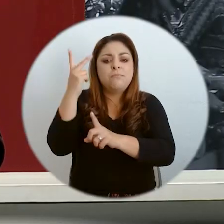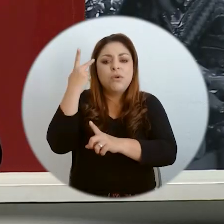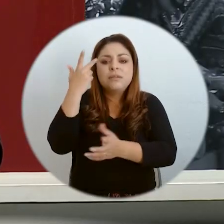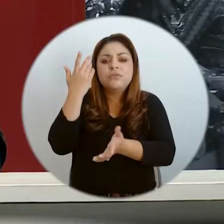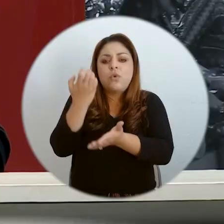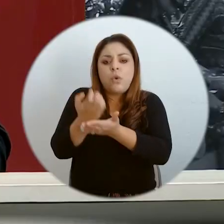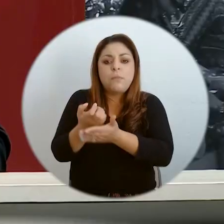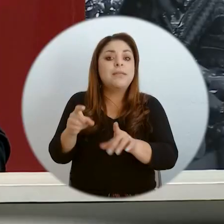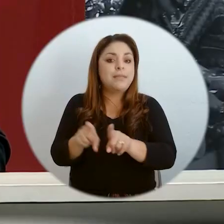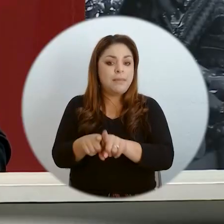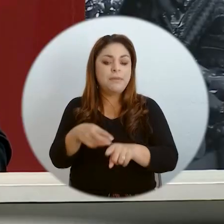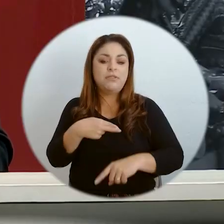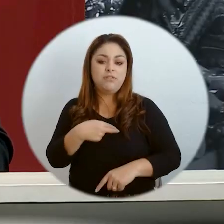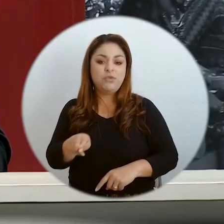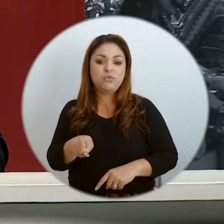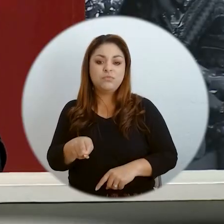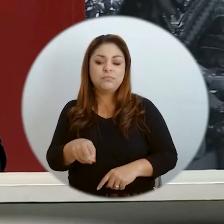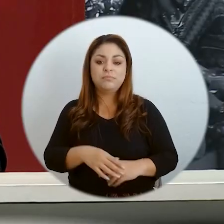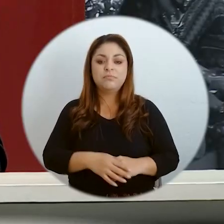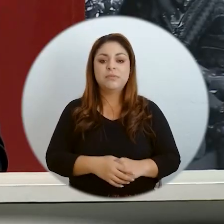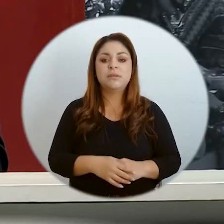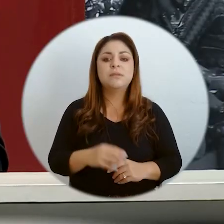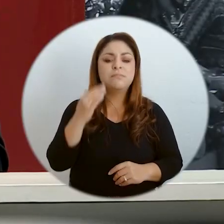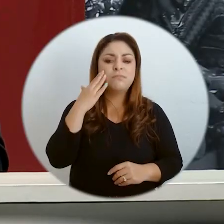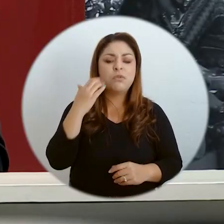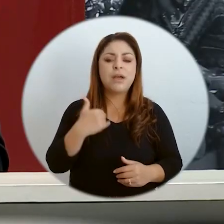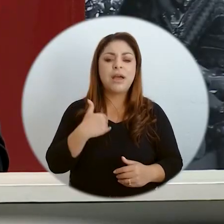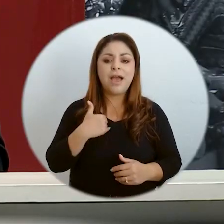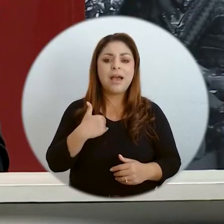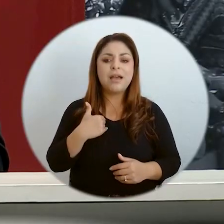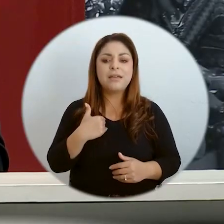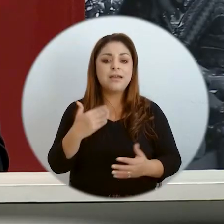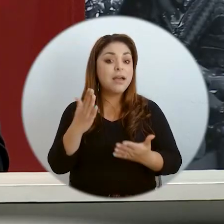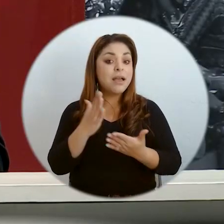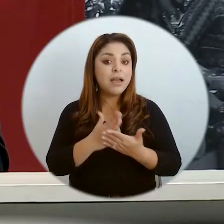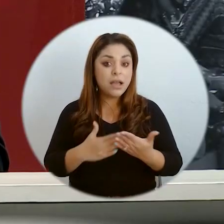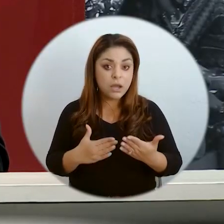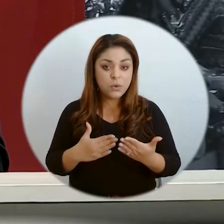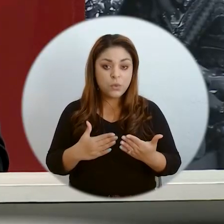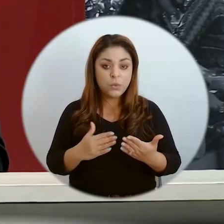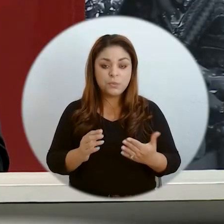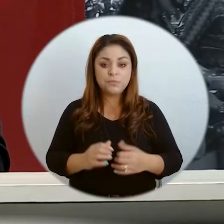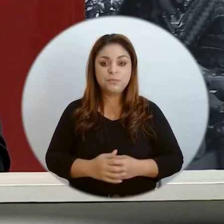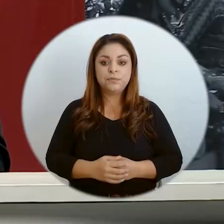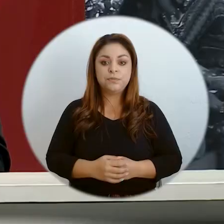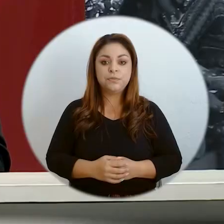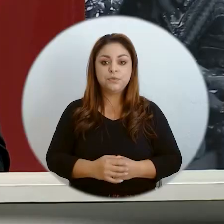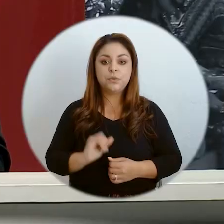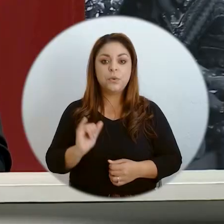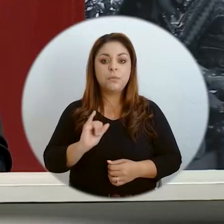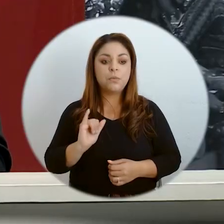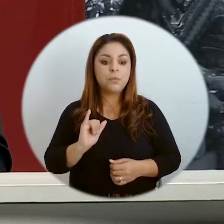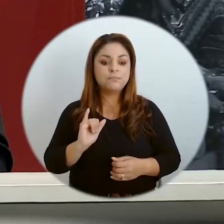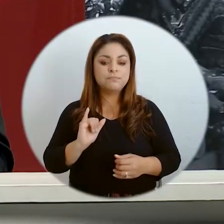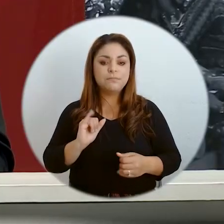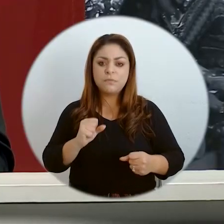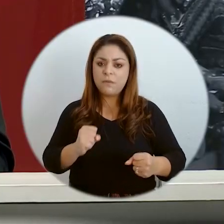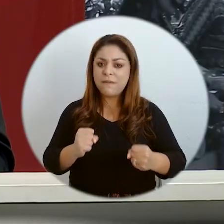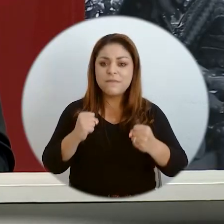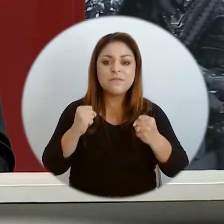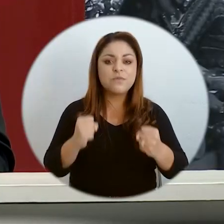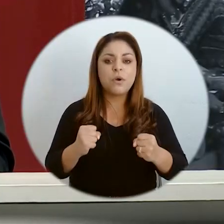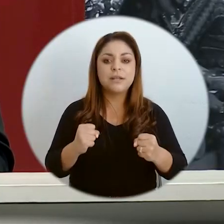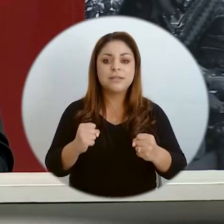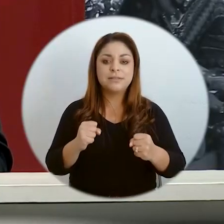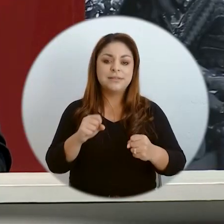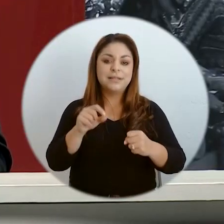económico y por supuesto religioso. Porque si hay una apelación que quizás se toma con mucha más fuerza